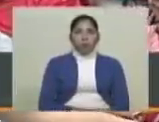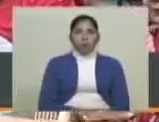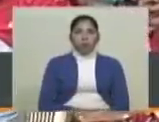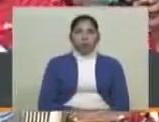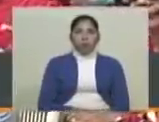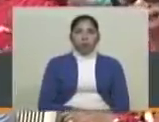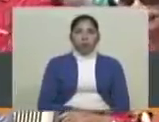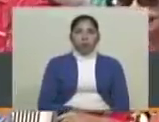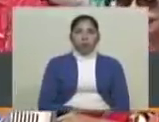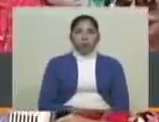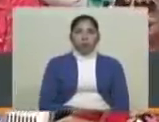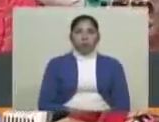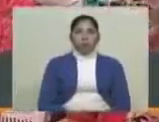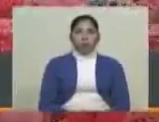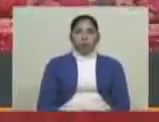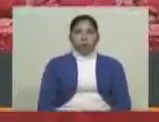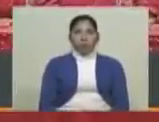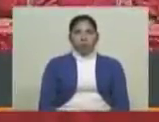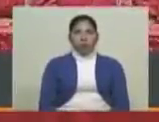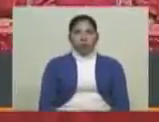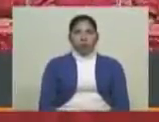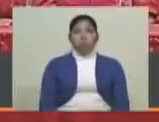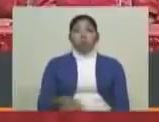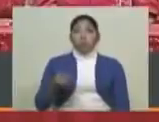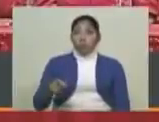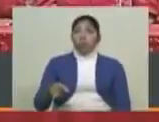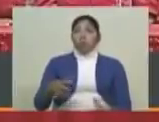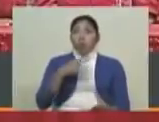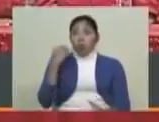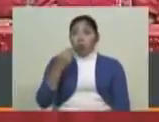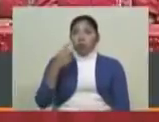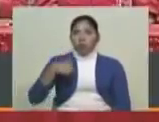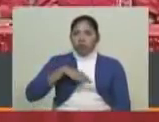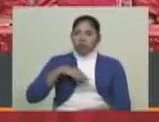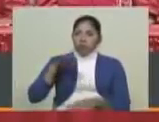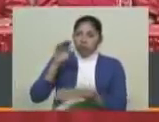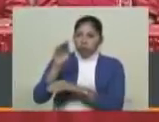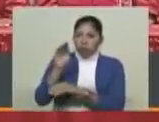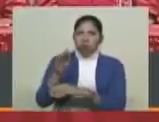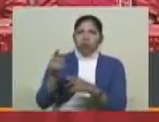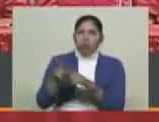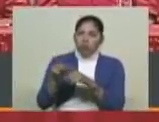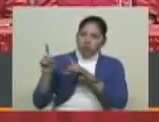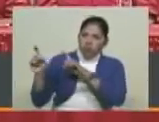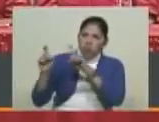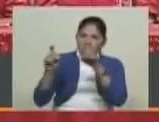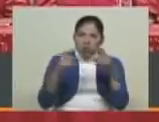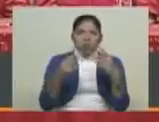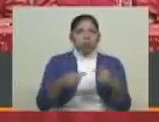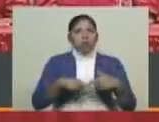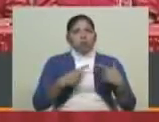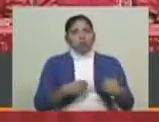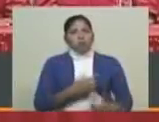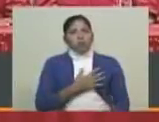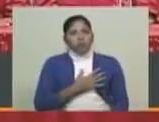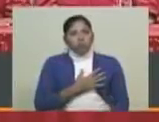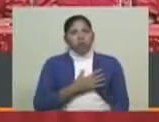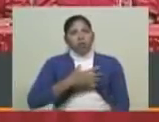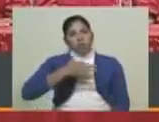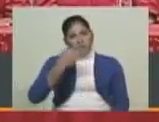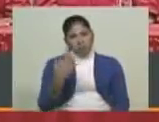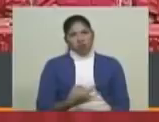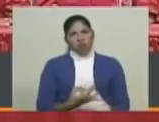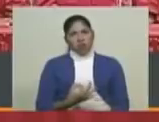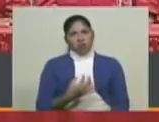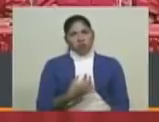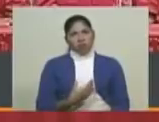Es la formación de los cuadros nuevos y ahí es donde nosotros tenemos que abrir espacio desde el corazón, de verdad, de verdad.